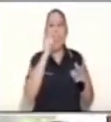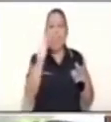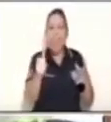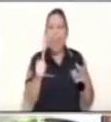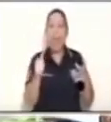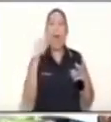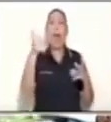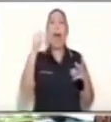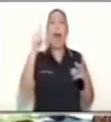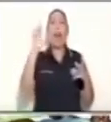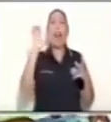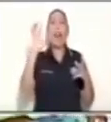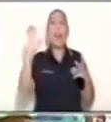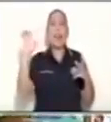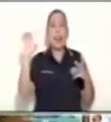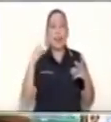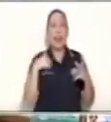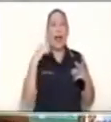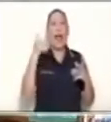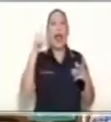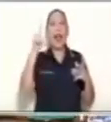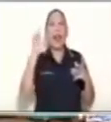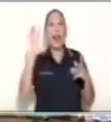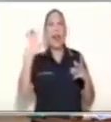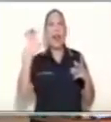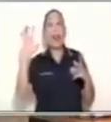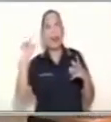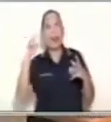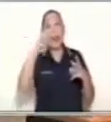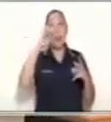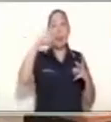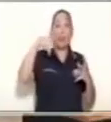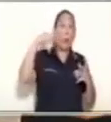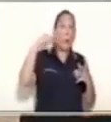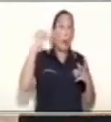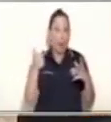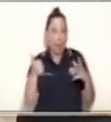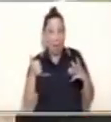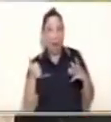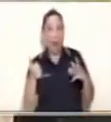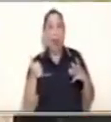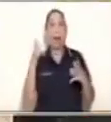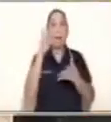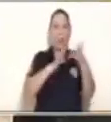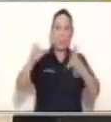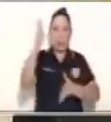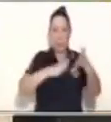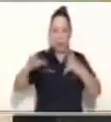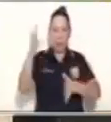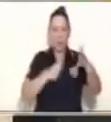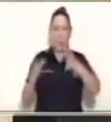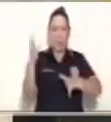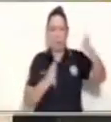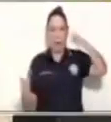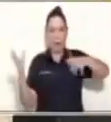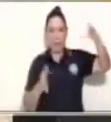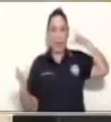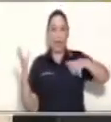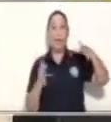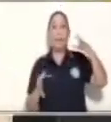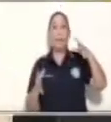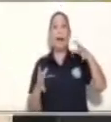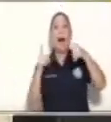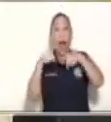ale, alele, alele, lele, tonga, amasa, masa,